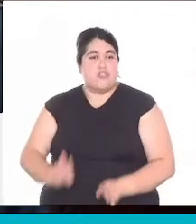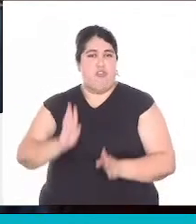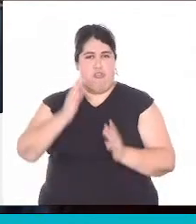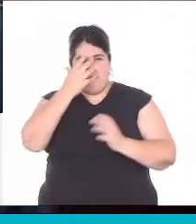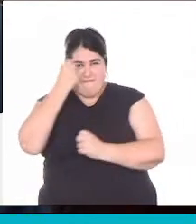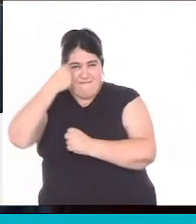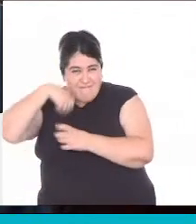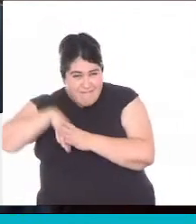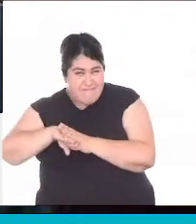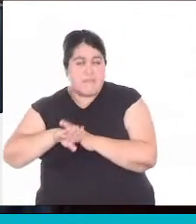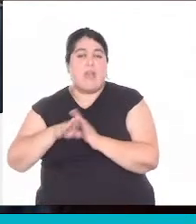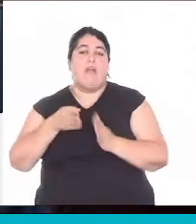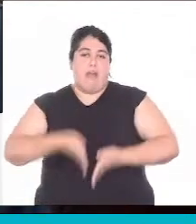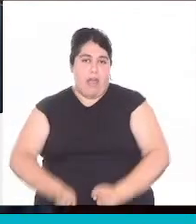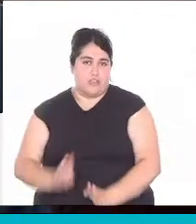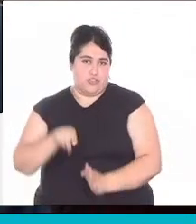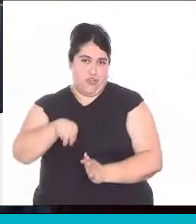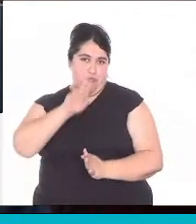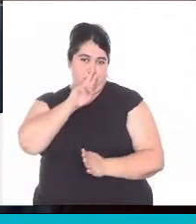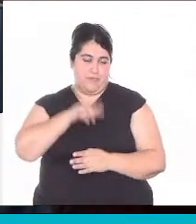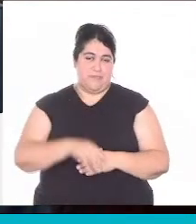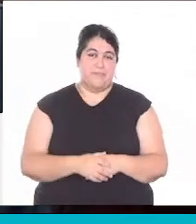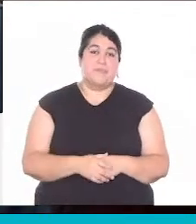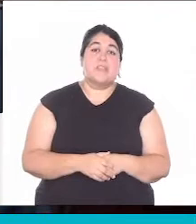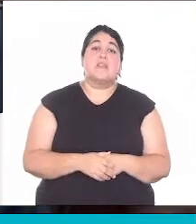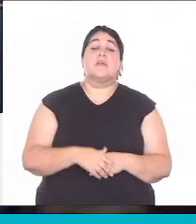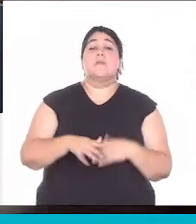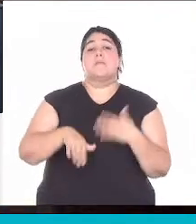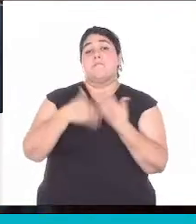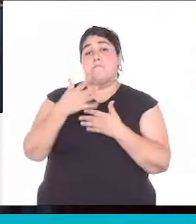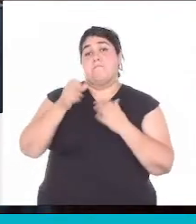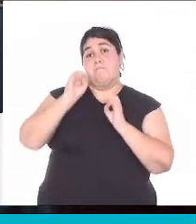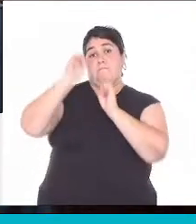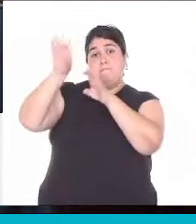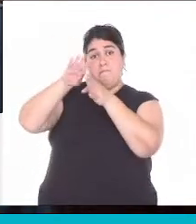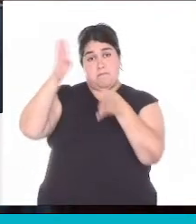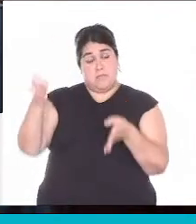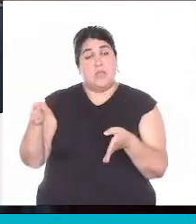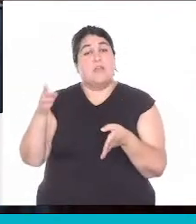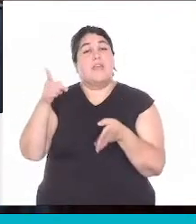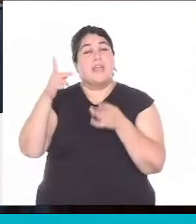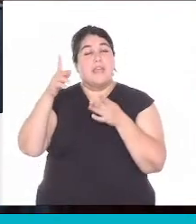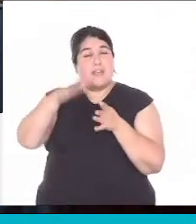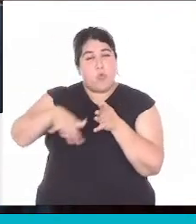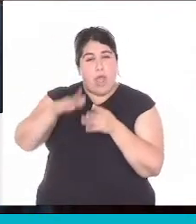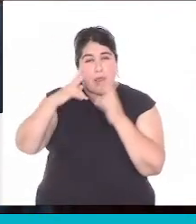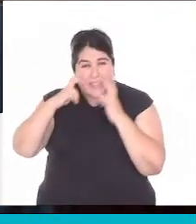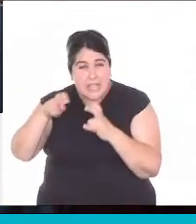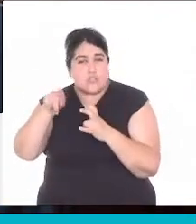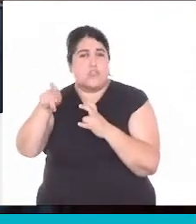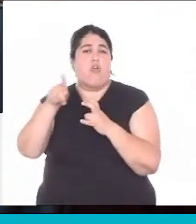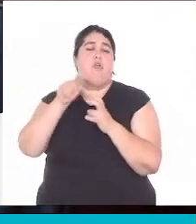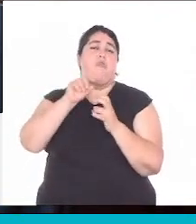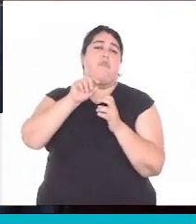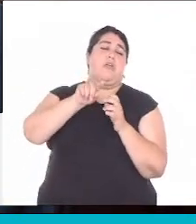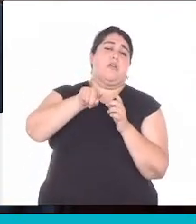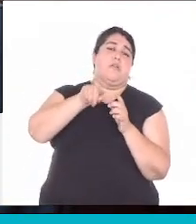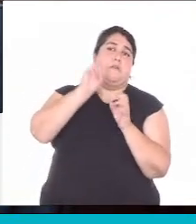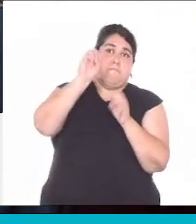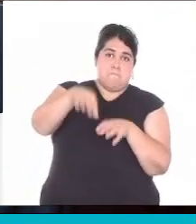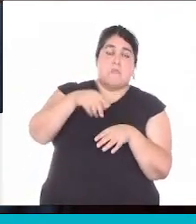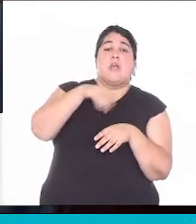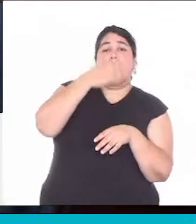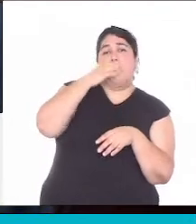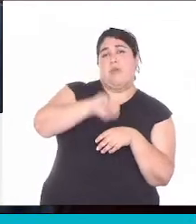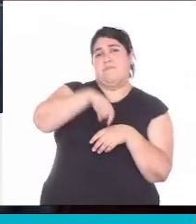supuesto que fue llevada primero a la Brigada de Investigaciones de la Ciudad de La Plata, luego al Destacamento Policial de Arana, estuvo